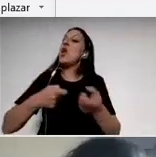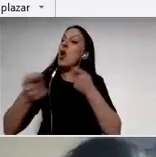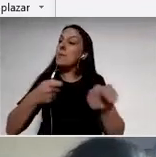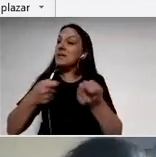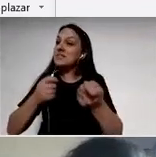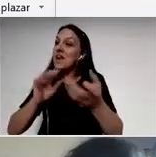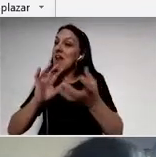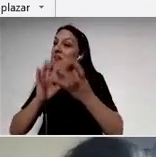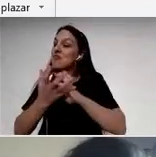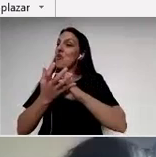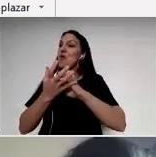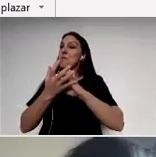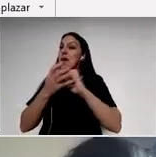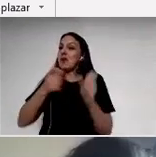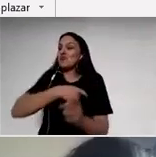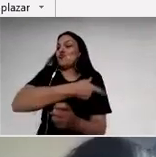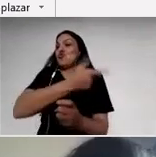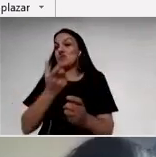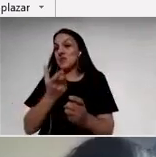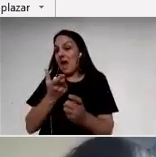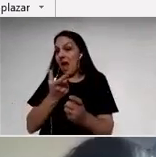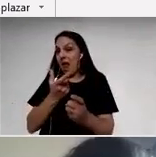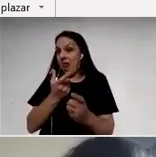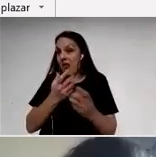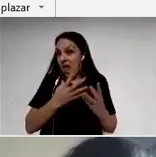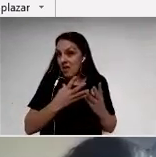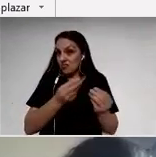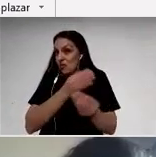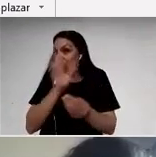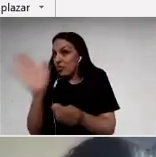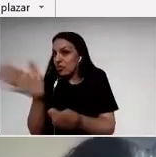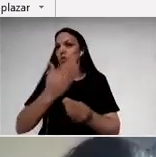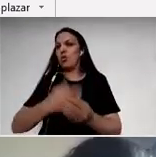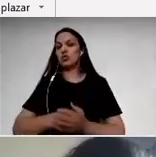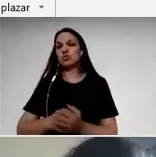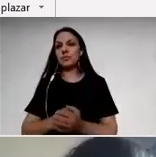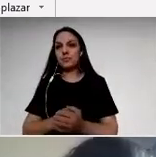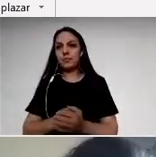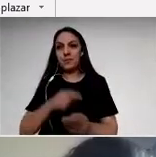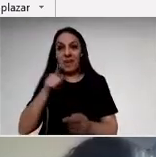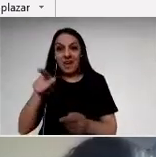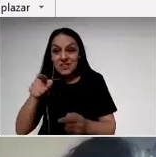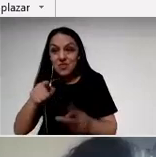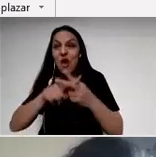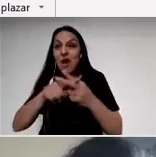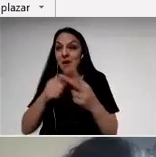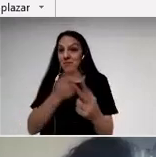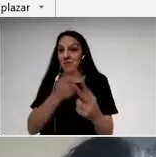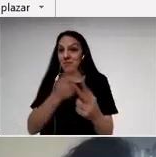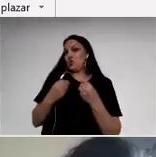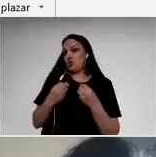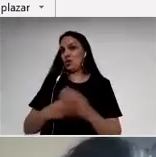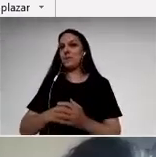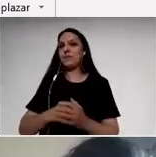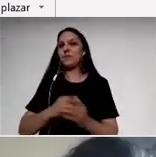y social. Así que eso también para nosotros como herramienta es muy importante. Y también la Convención para la